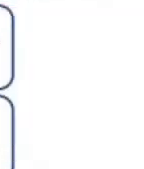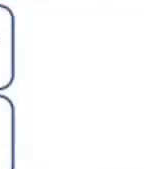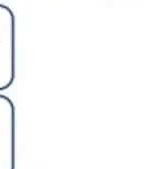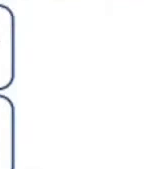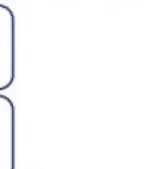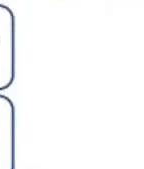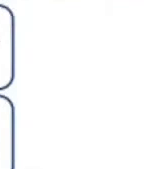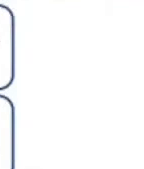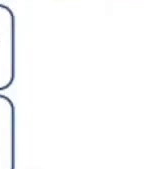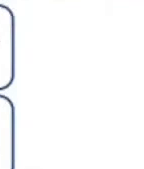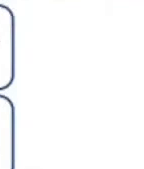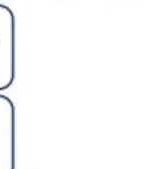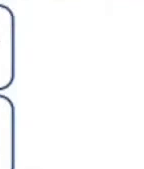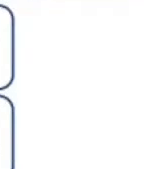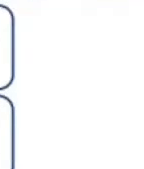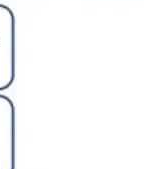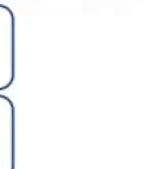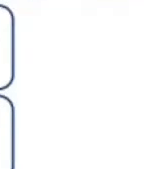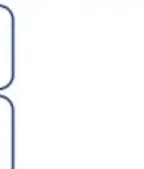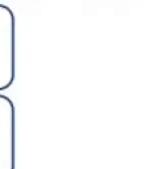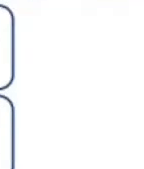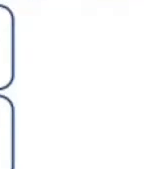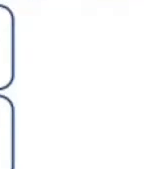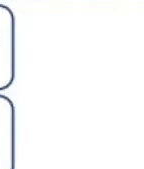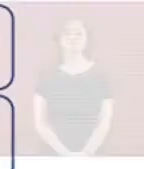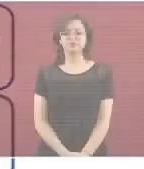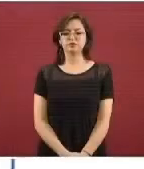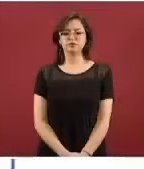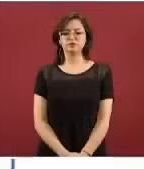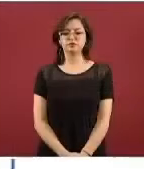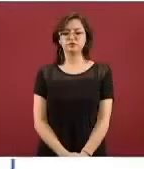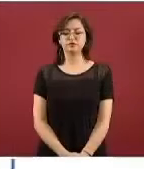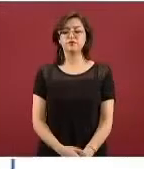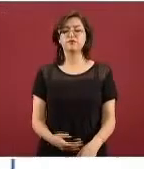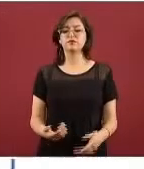sin seguridad social y el resto de la población. La siguiente, por favor.